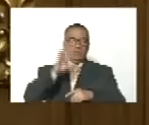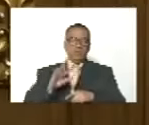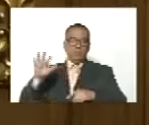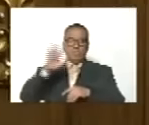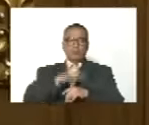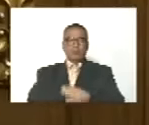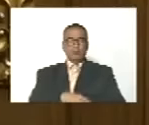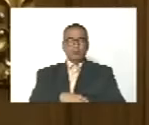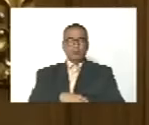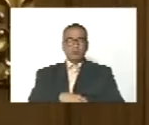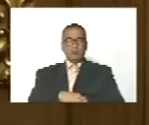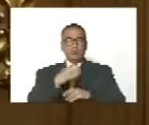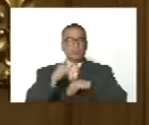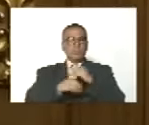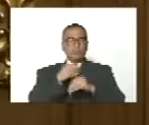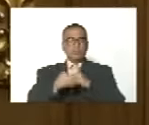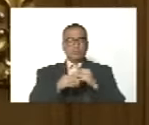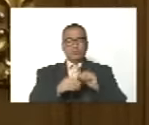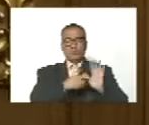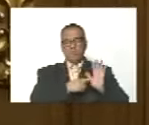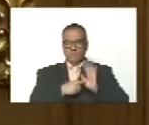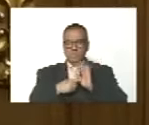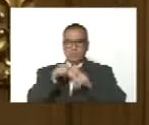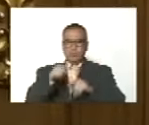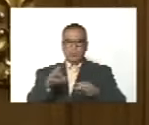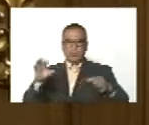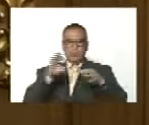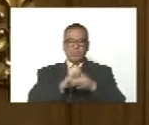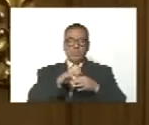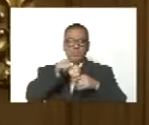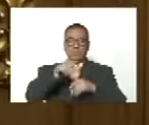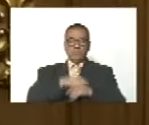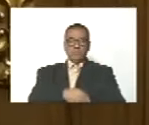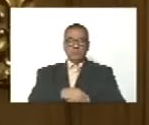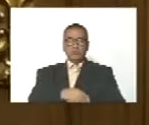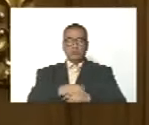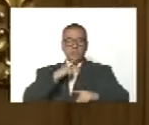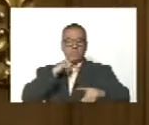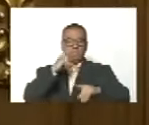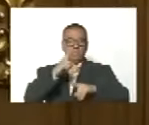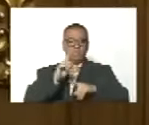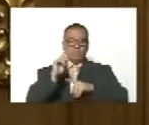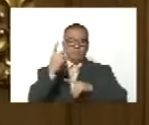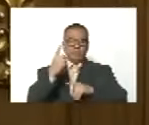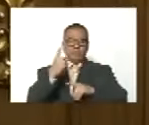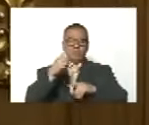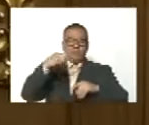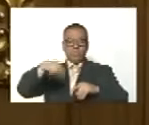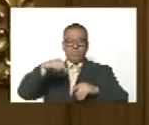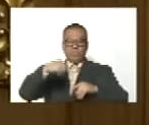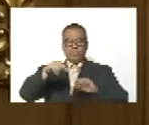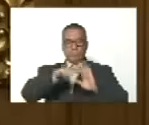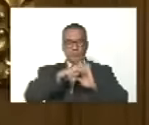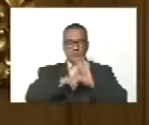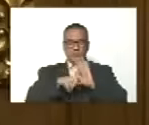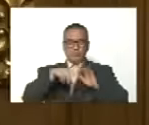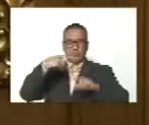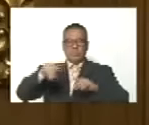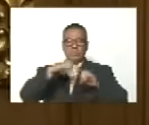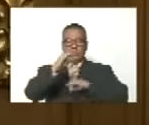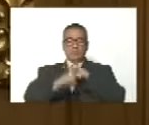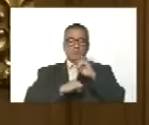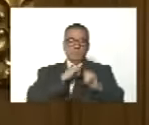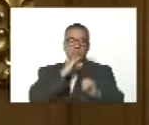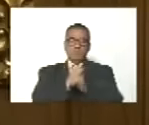de Venezuela como medidas coercitivas unilaterales que violentan los principios y normas que rigen el derecho